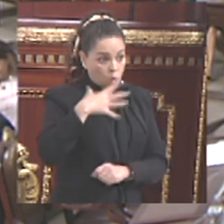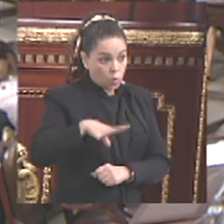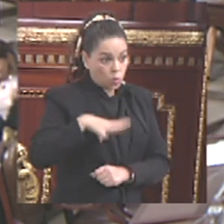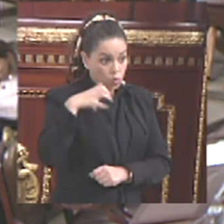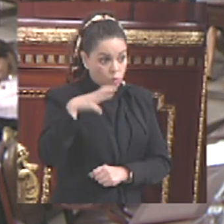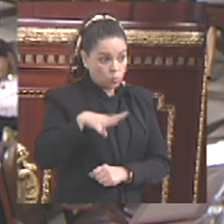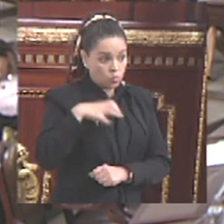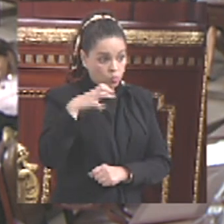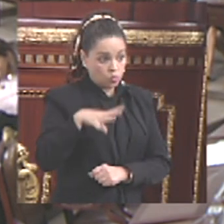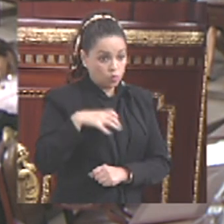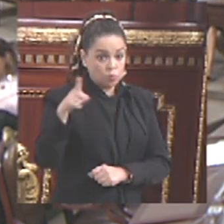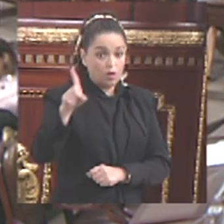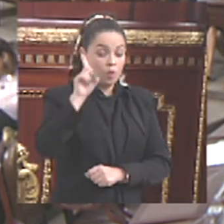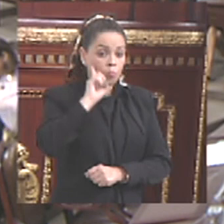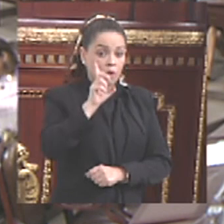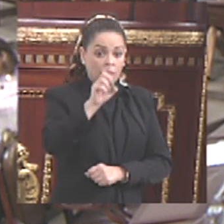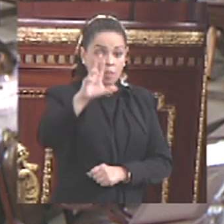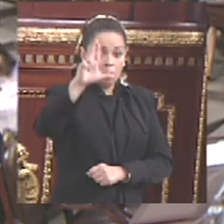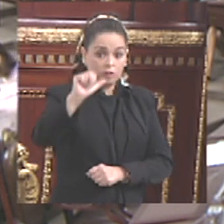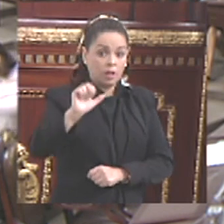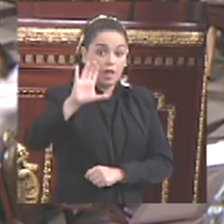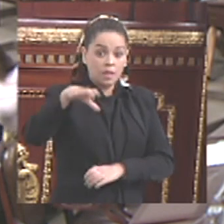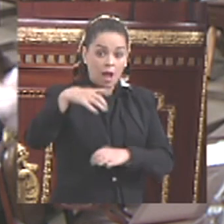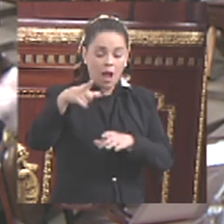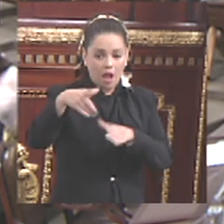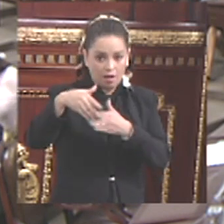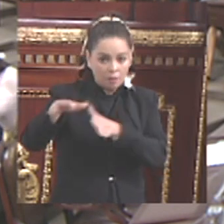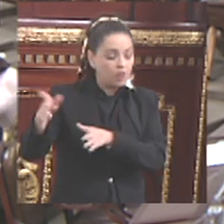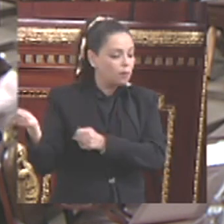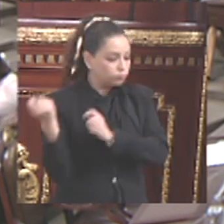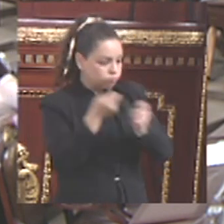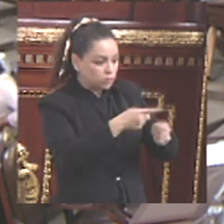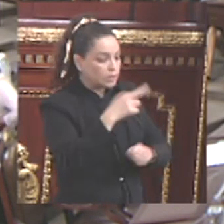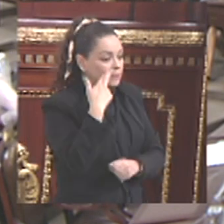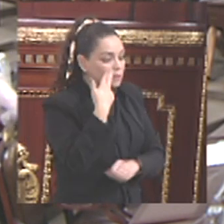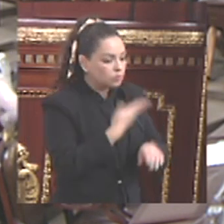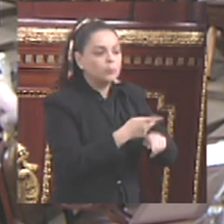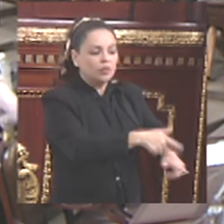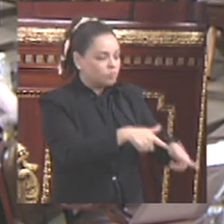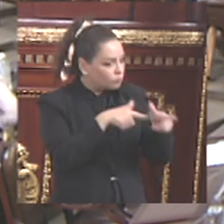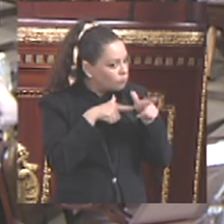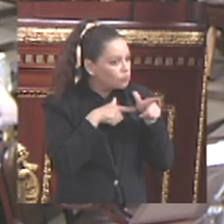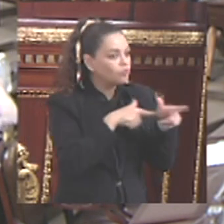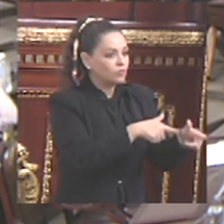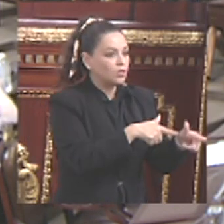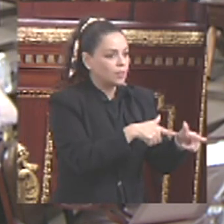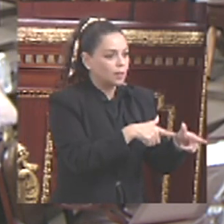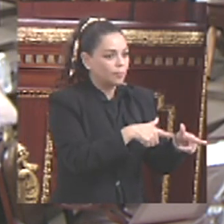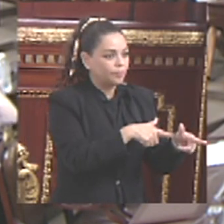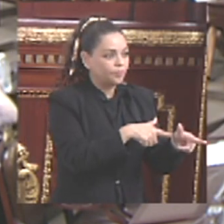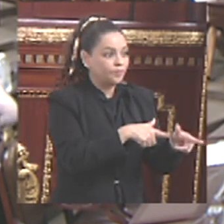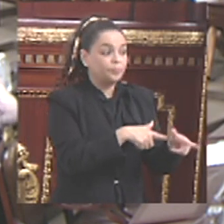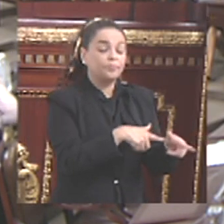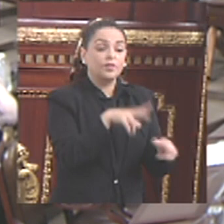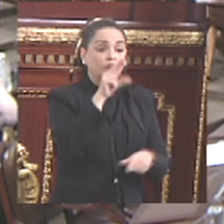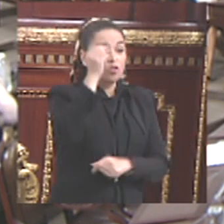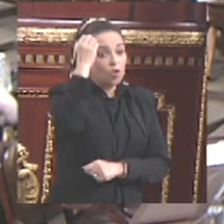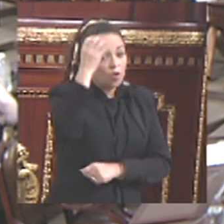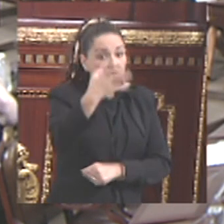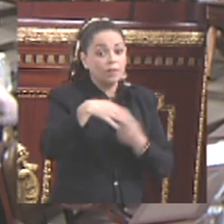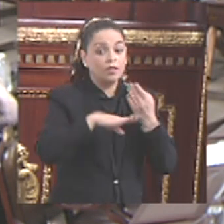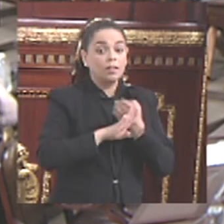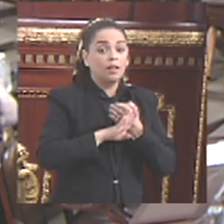doctora. Amigas y amigos, no quisiera dejar de mencionar la importancia de la prevención en materia de